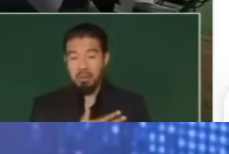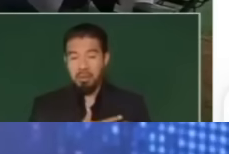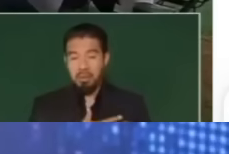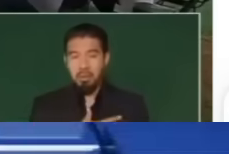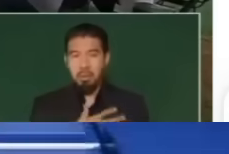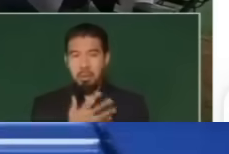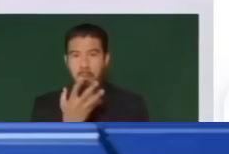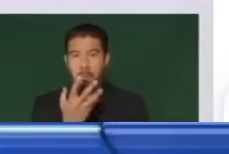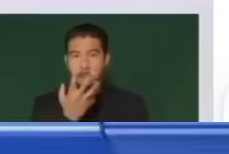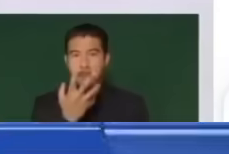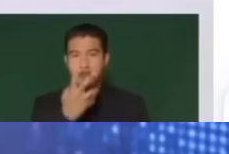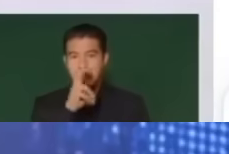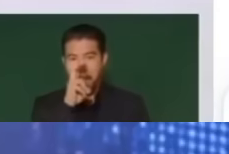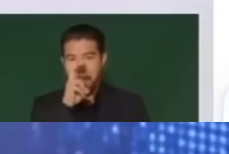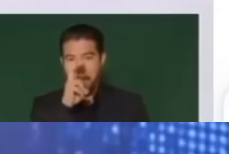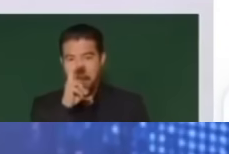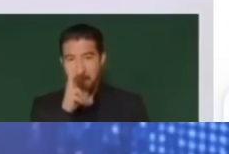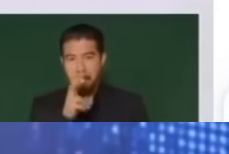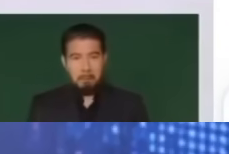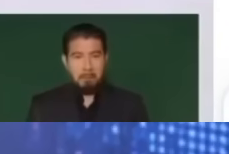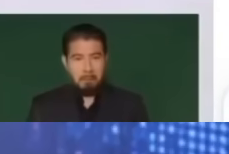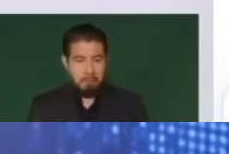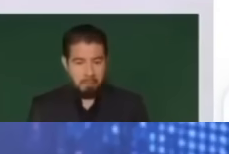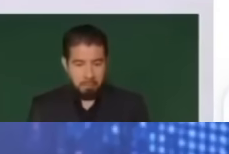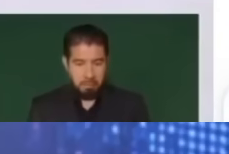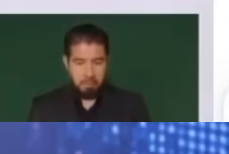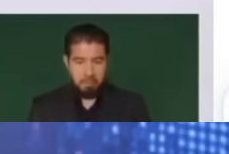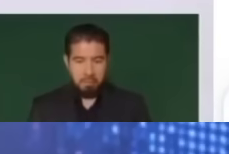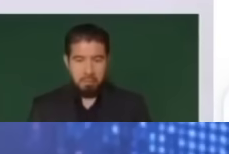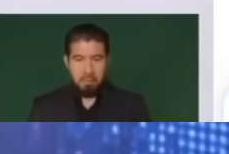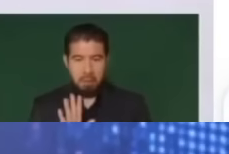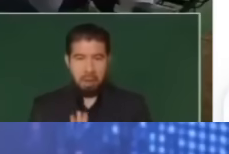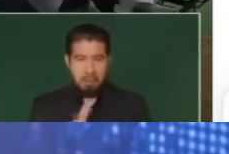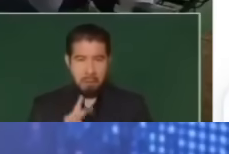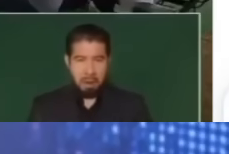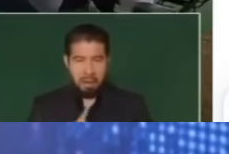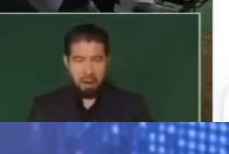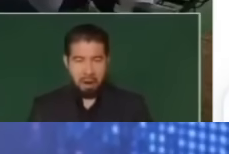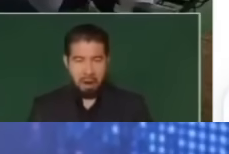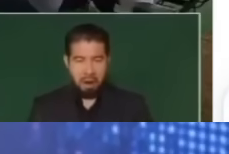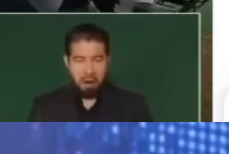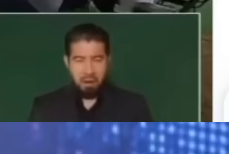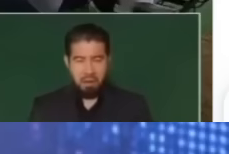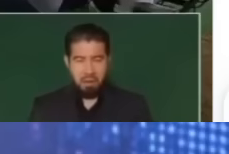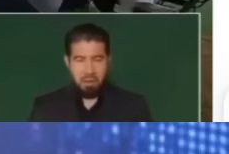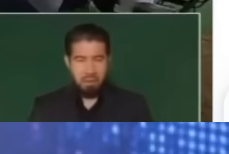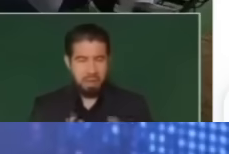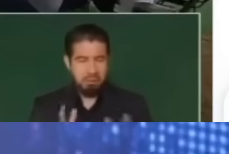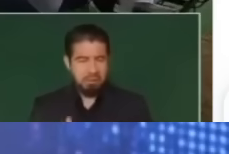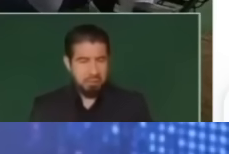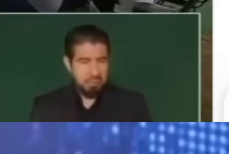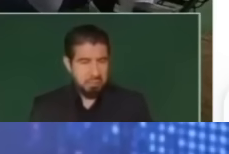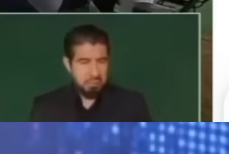y que dejen pues estos absurdos videitos de pre-campaña, toda esta politiquería barata. Vamos a escucharlo, mis